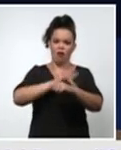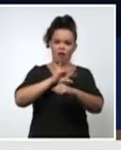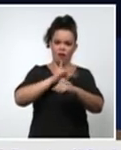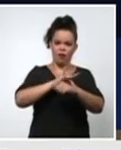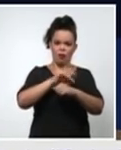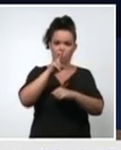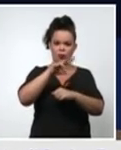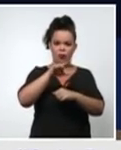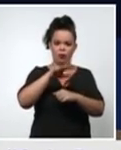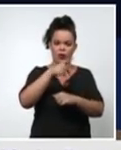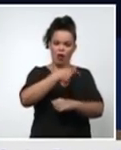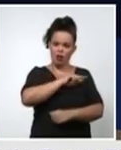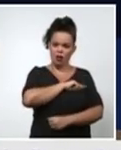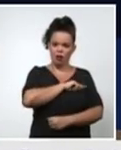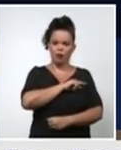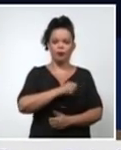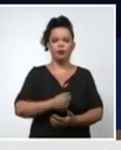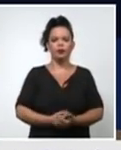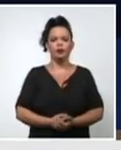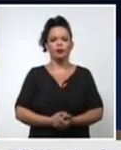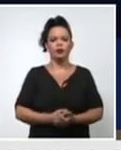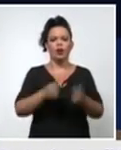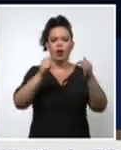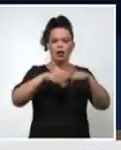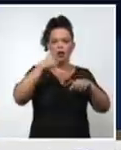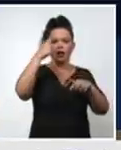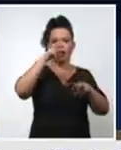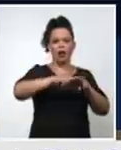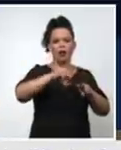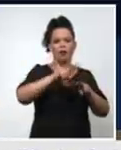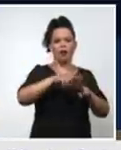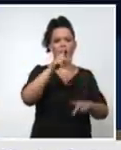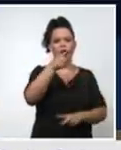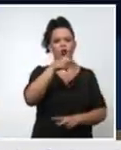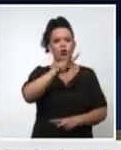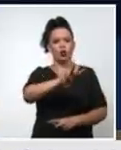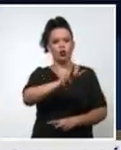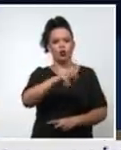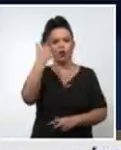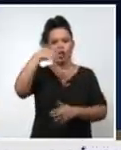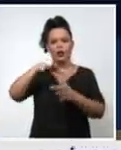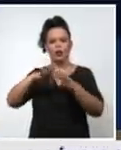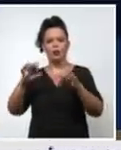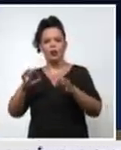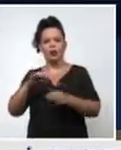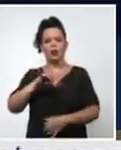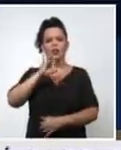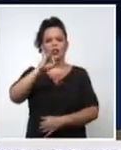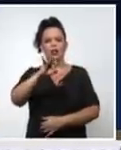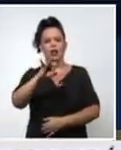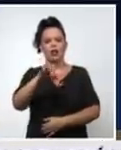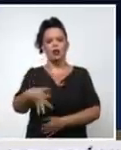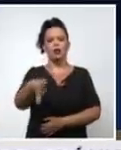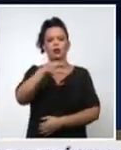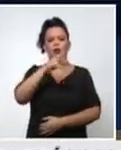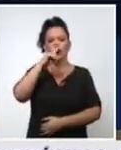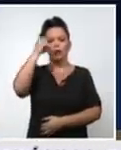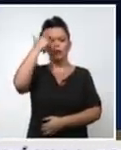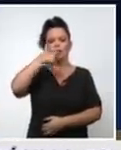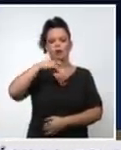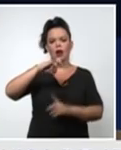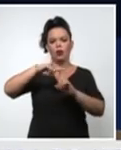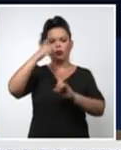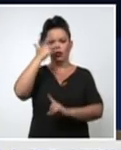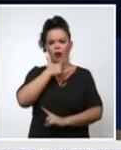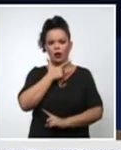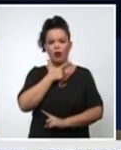ellos, de La Habana son 12, Artemisa 7, del municipio Bauta. Y los